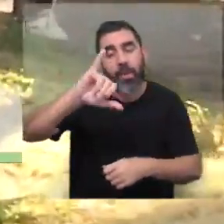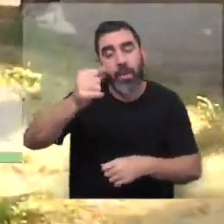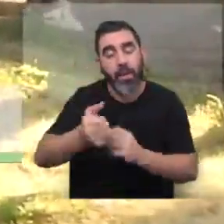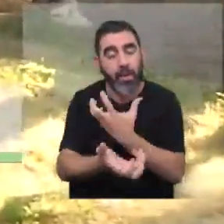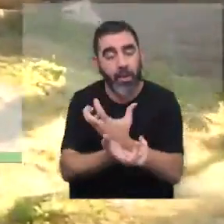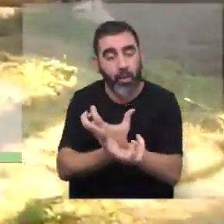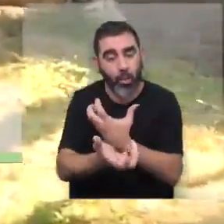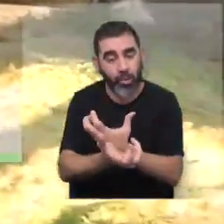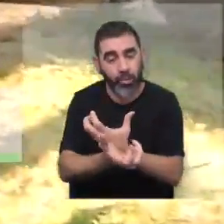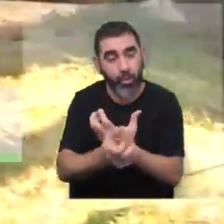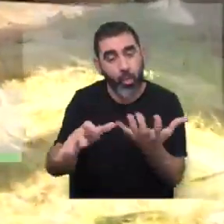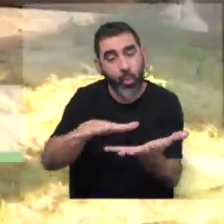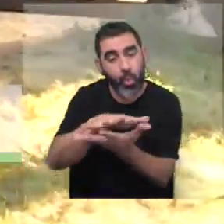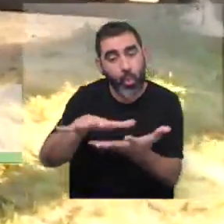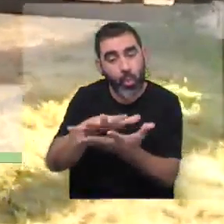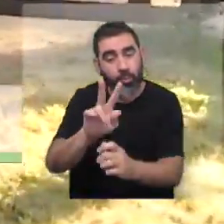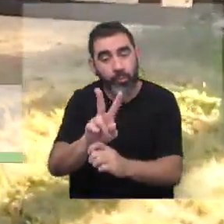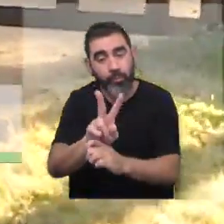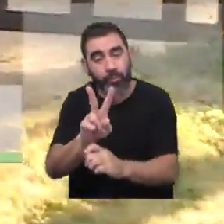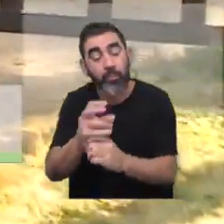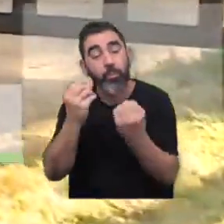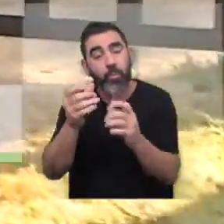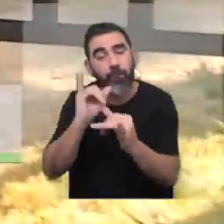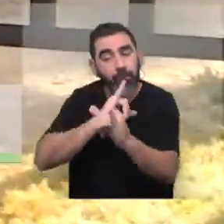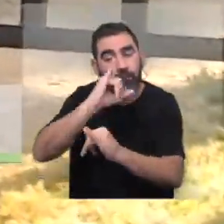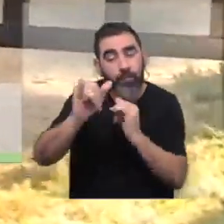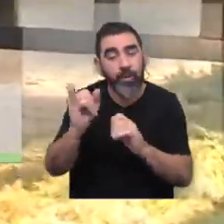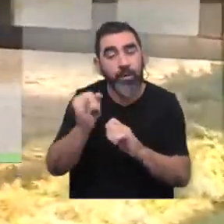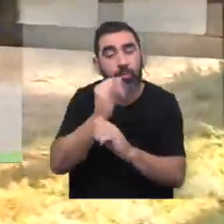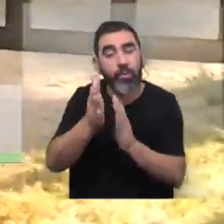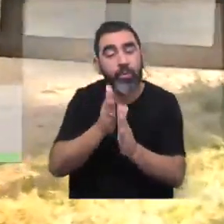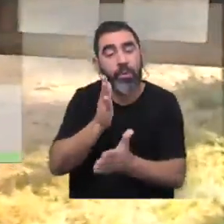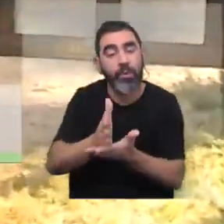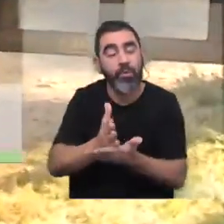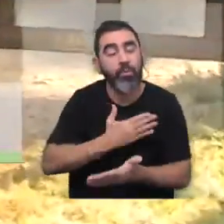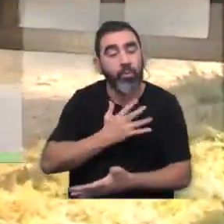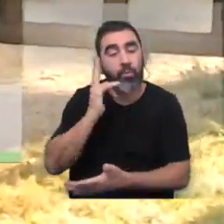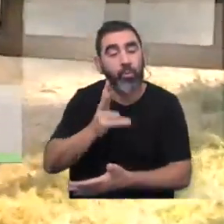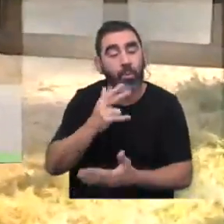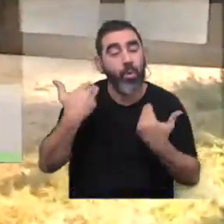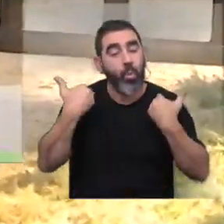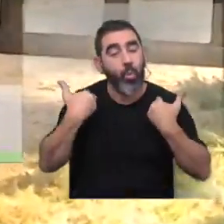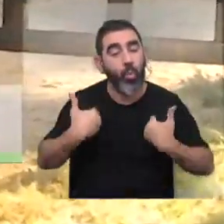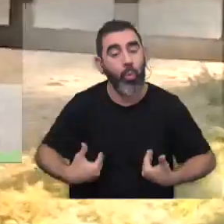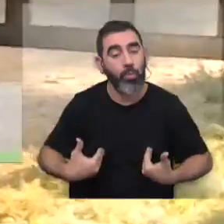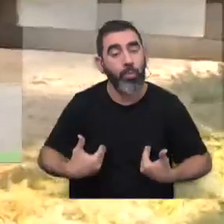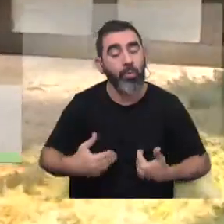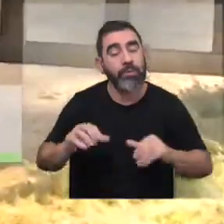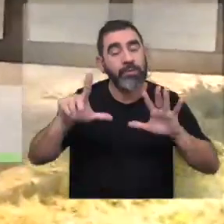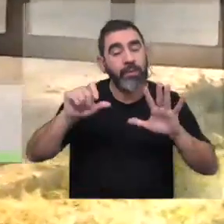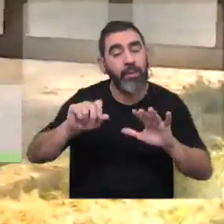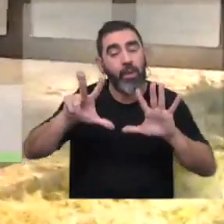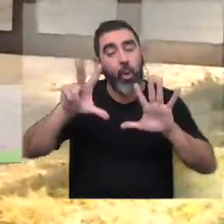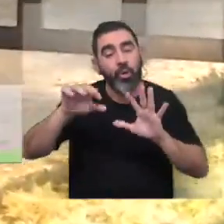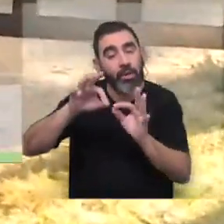sanjurjo el lugar es una zona cautel a raíz de los datos de la institución Nacional de Derechos Humanos el cuerpo se encontró entre 70 y